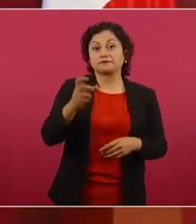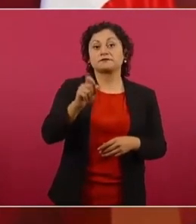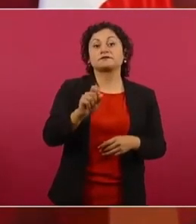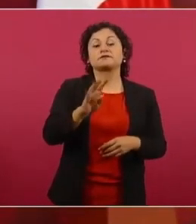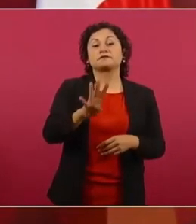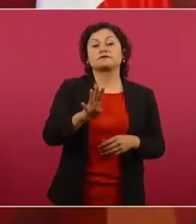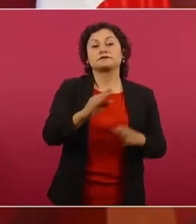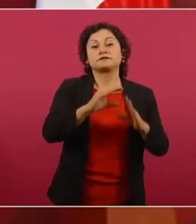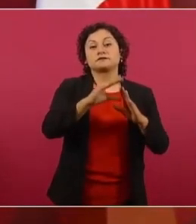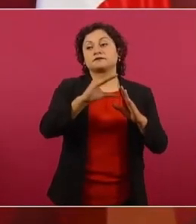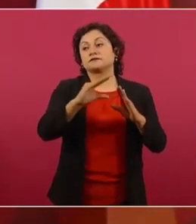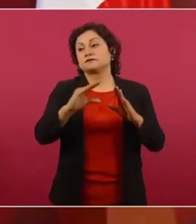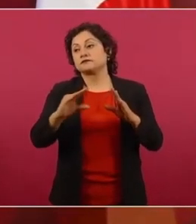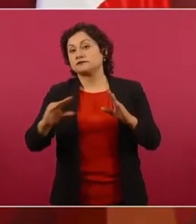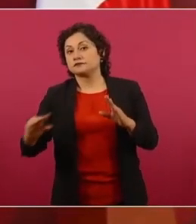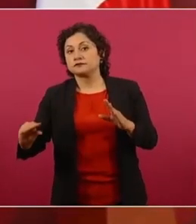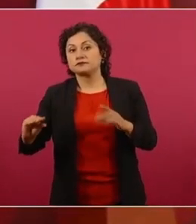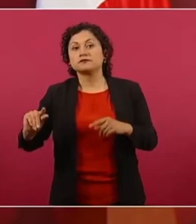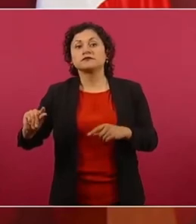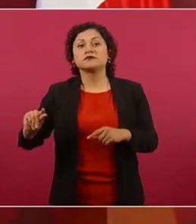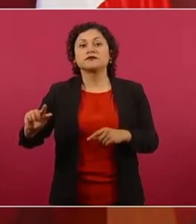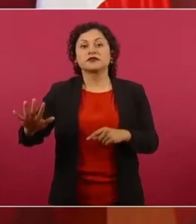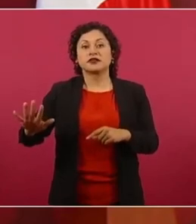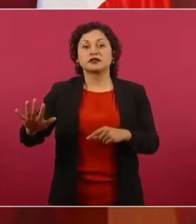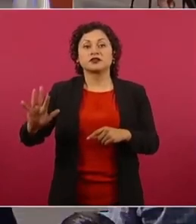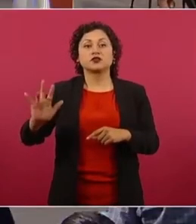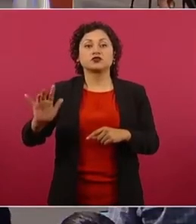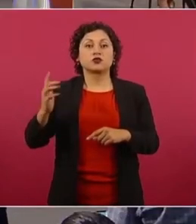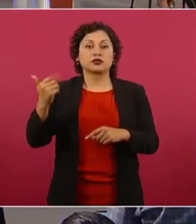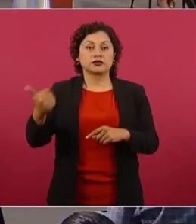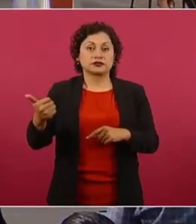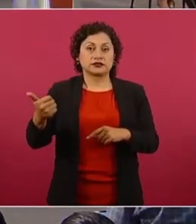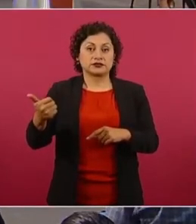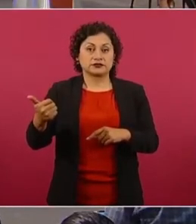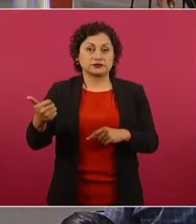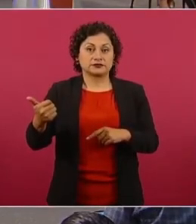324 a 75 y a 56.